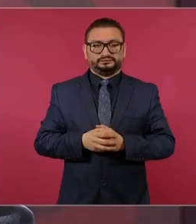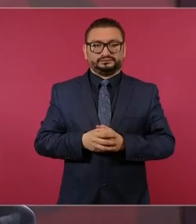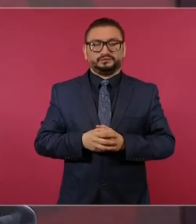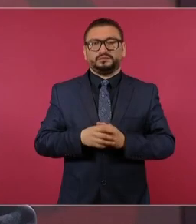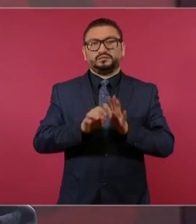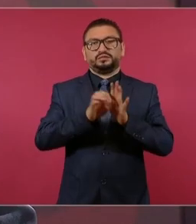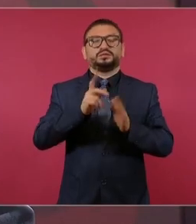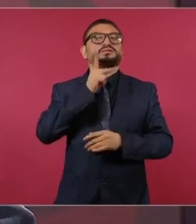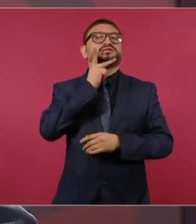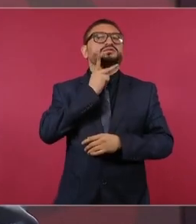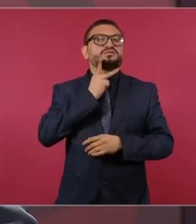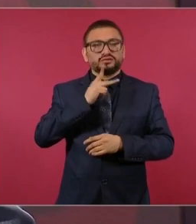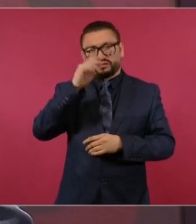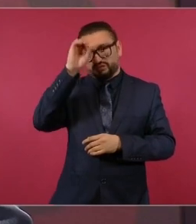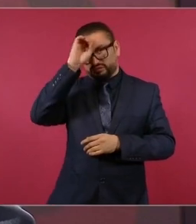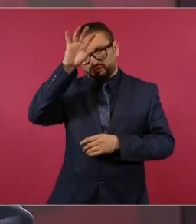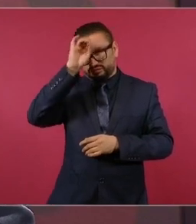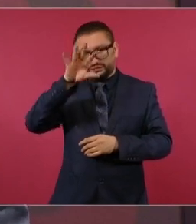en petróleo, en minería,